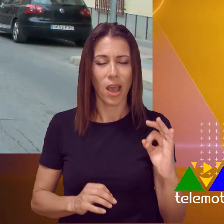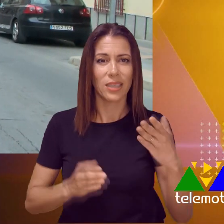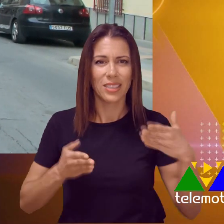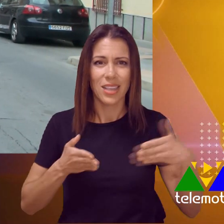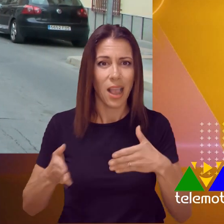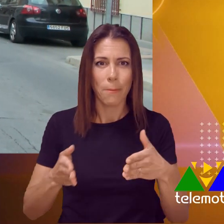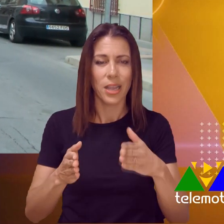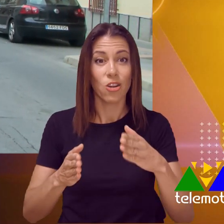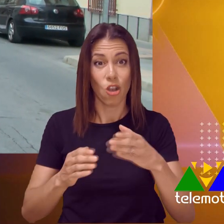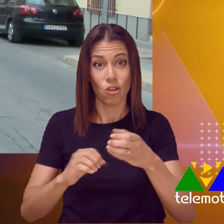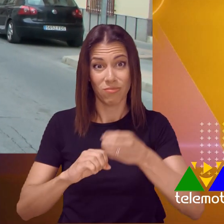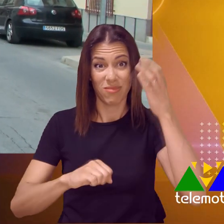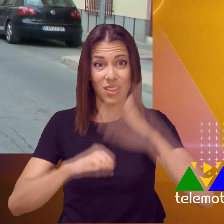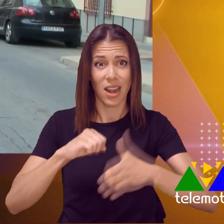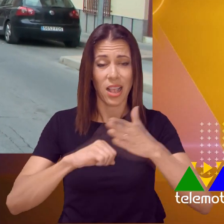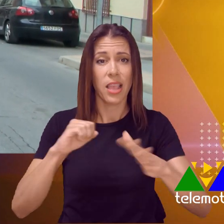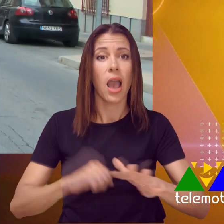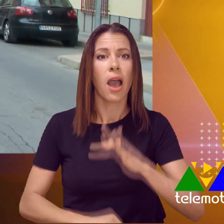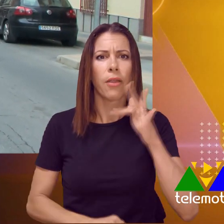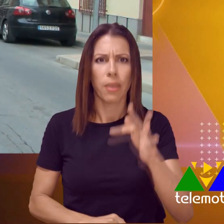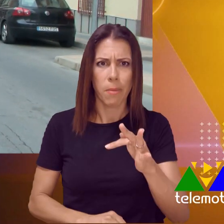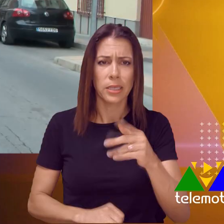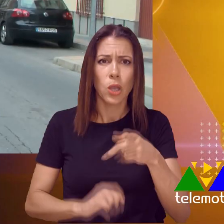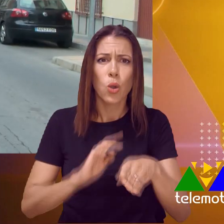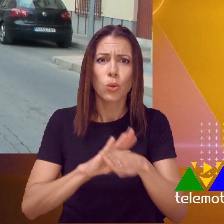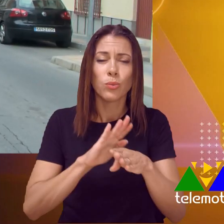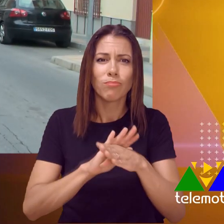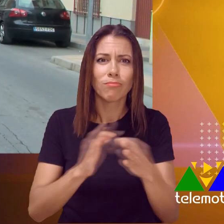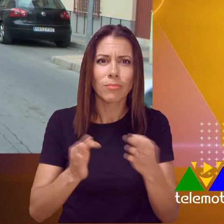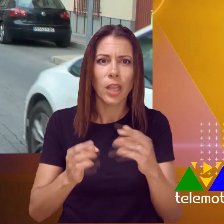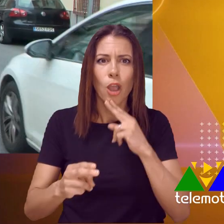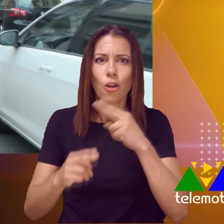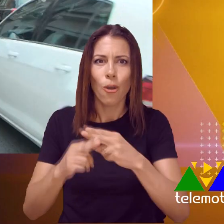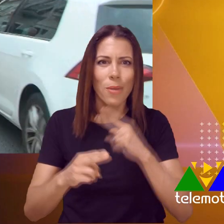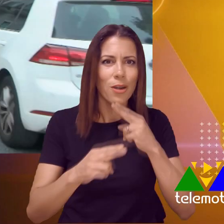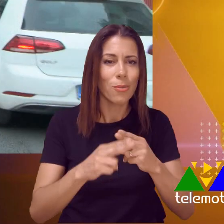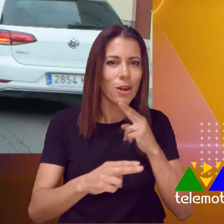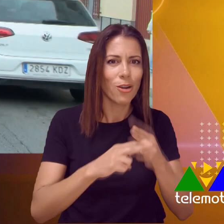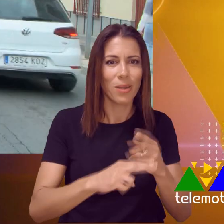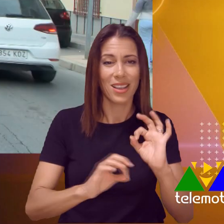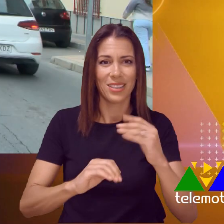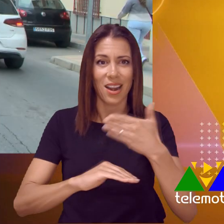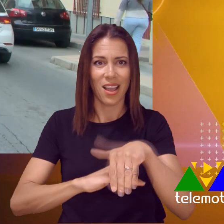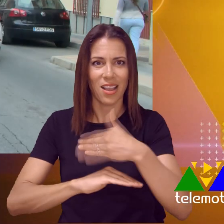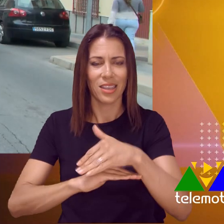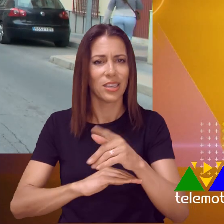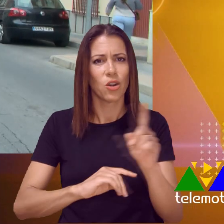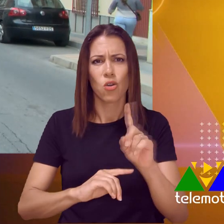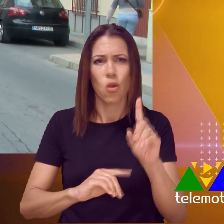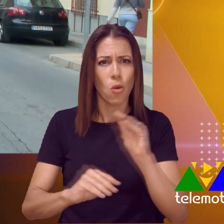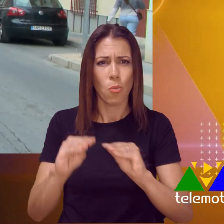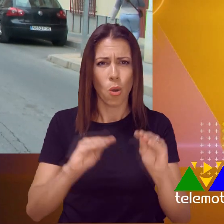de las Cañas, pero además han mantenido los nombres de las calles, es decir, que no